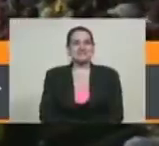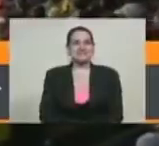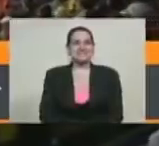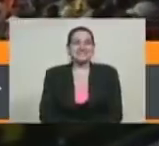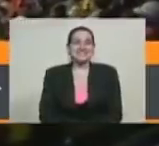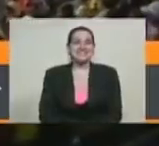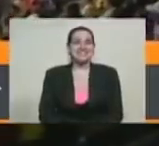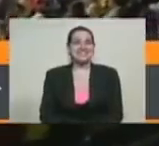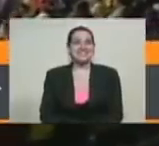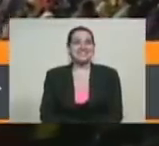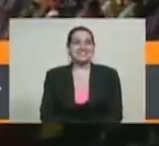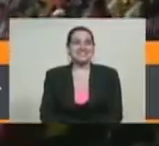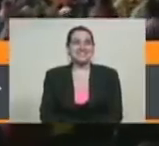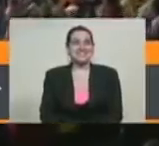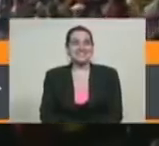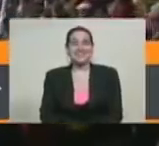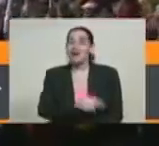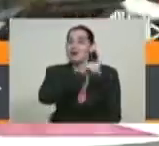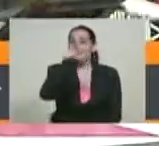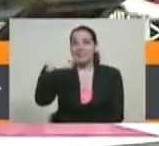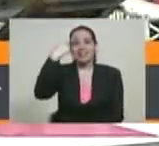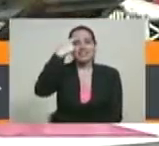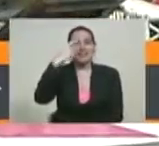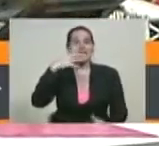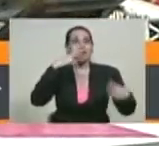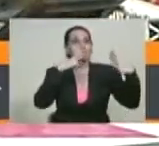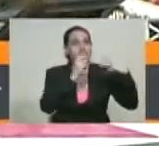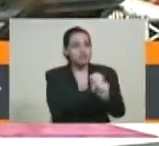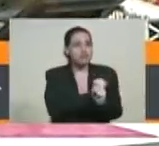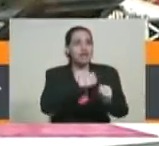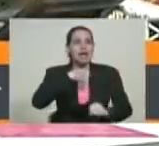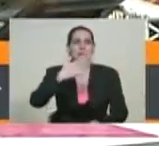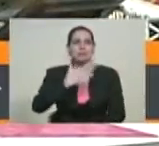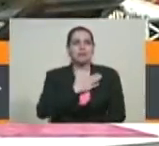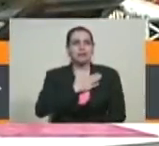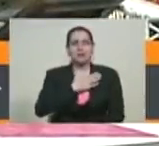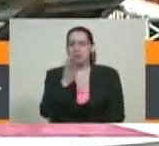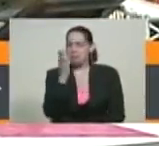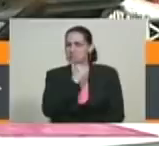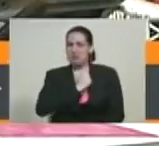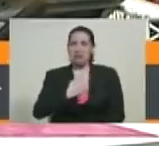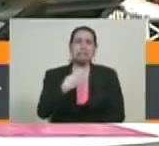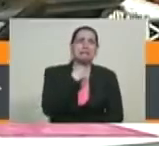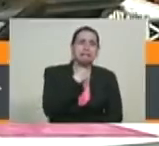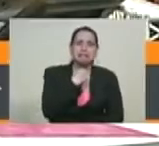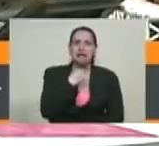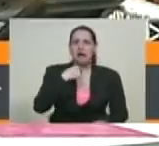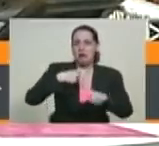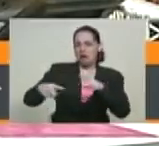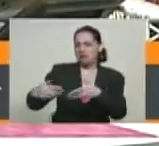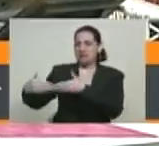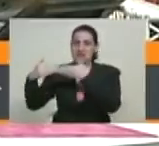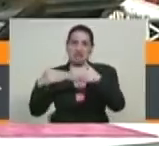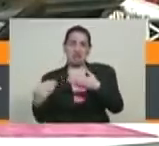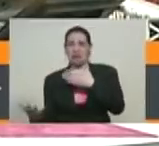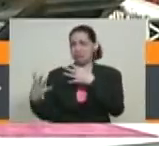Tú sabes que puedes confiar en mí. No le tengo miedo a la oligarquía ni al imperialismo.